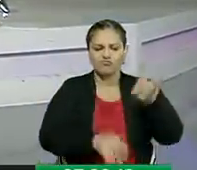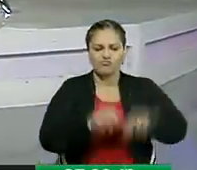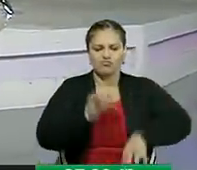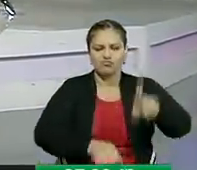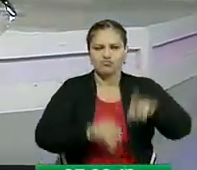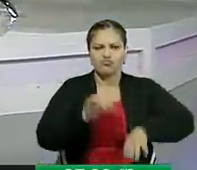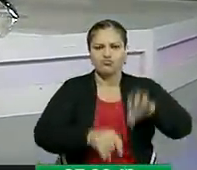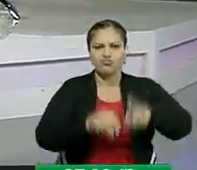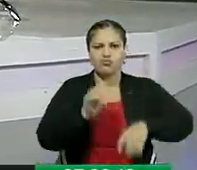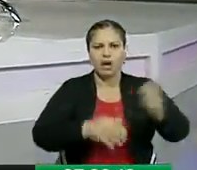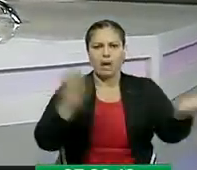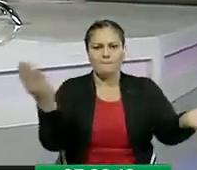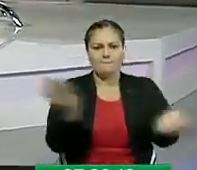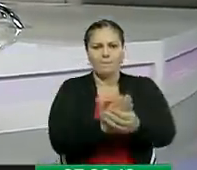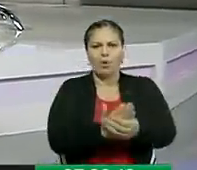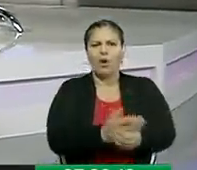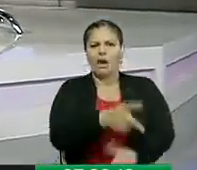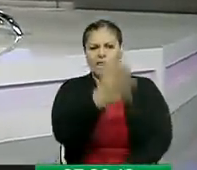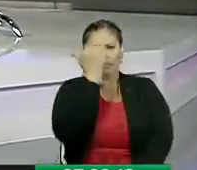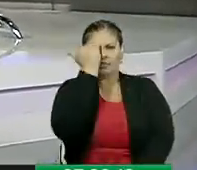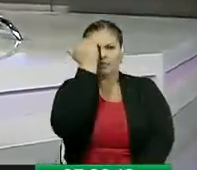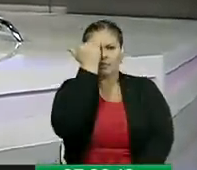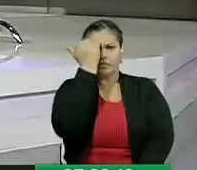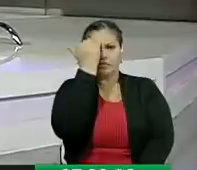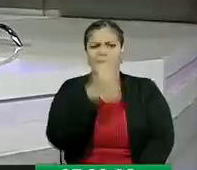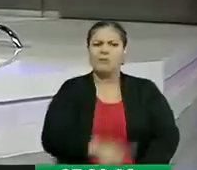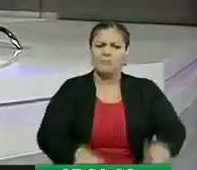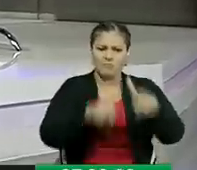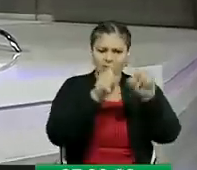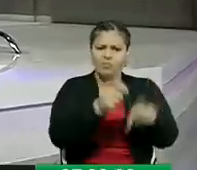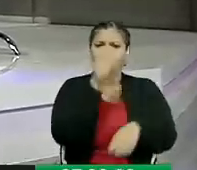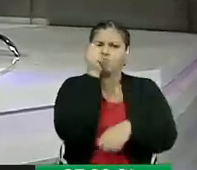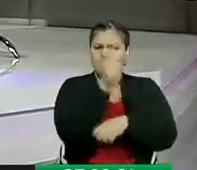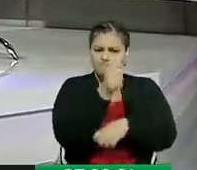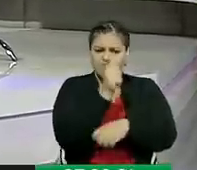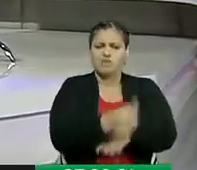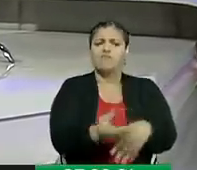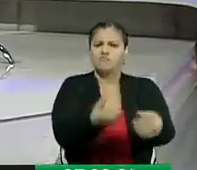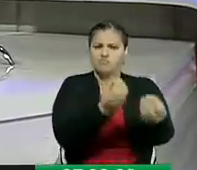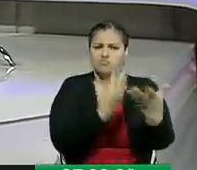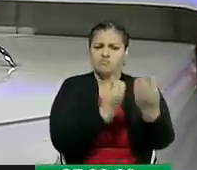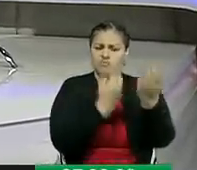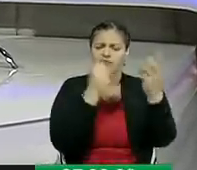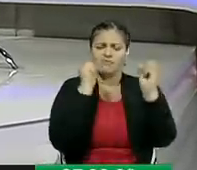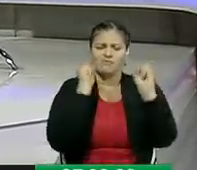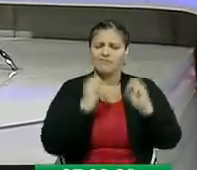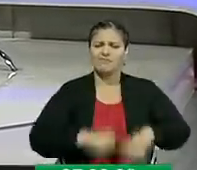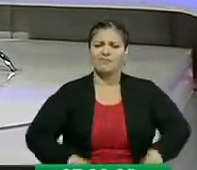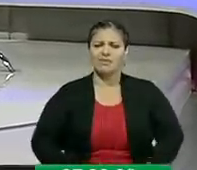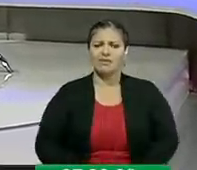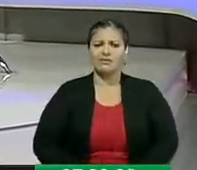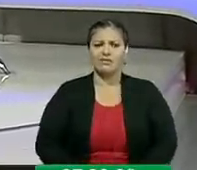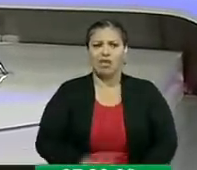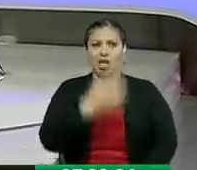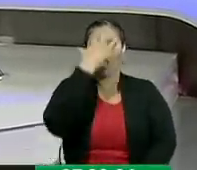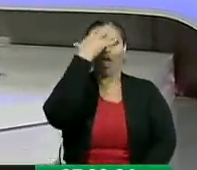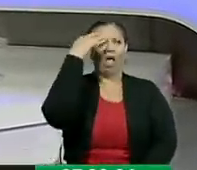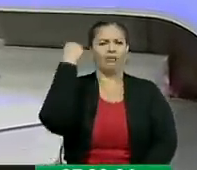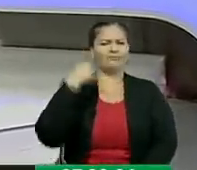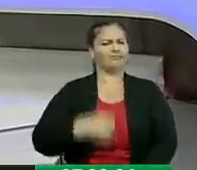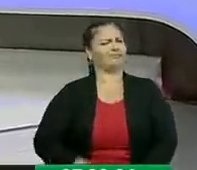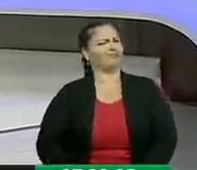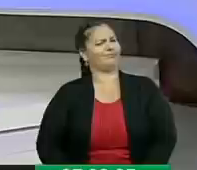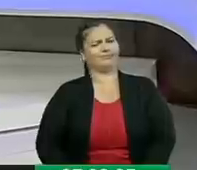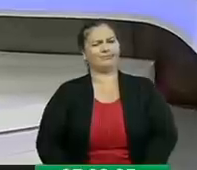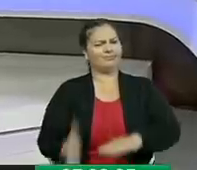no recuerde no los aspectos contundentes o ejes de ese documento. Las conclusiones. Ok. Además del trabajo que está realizando en este caso